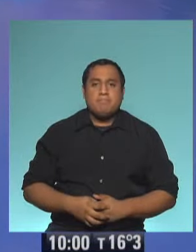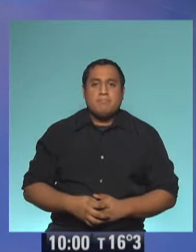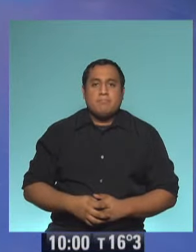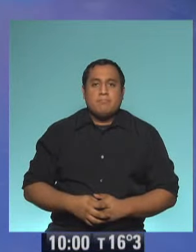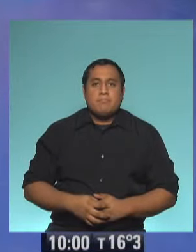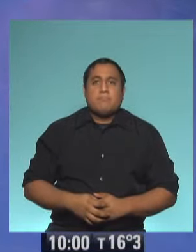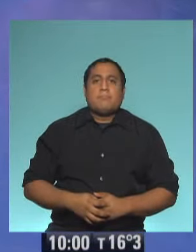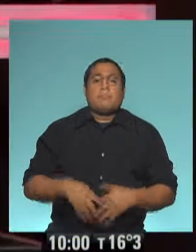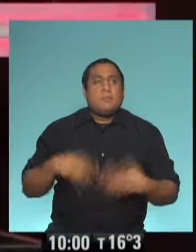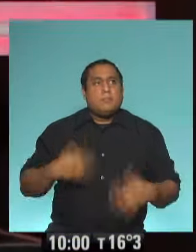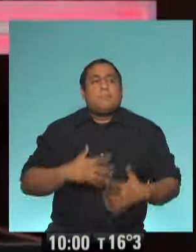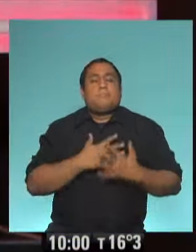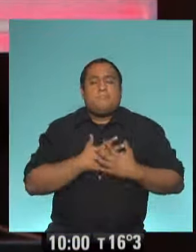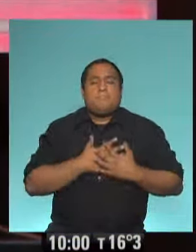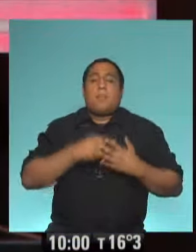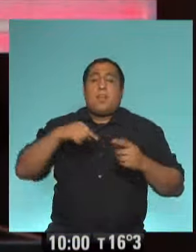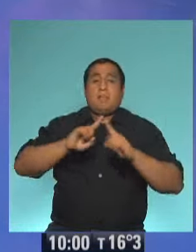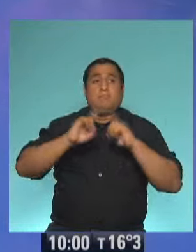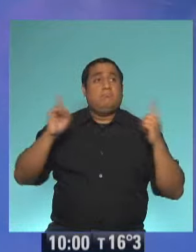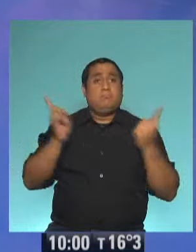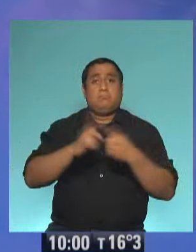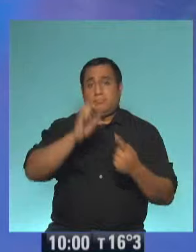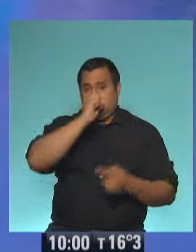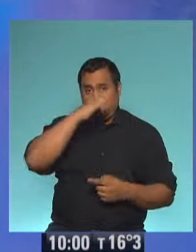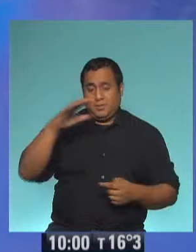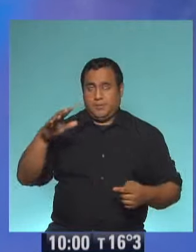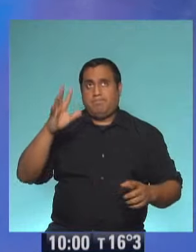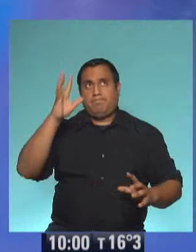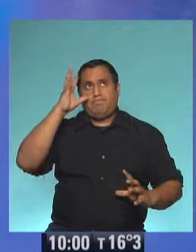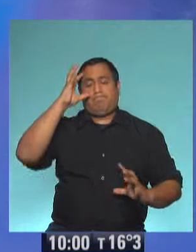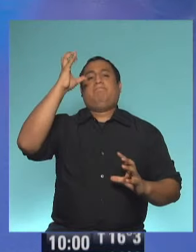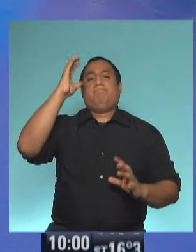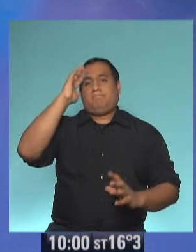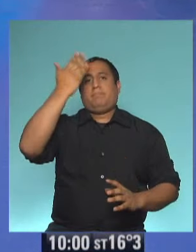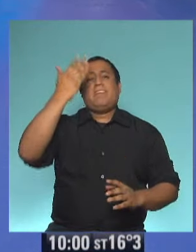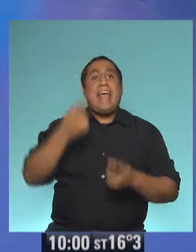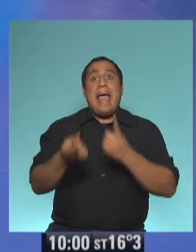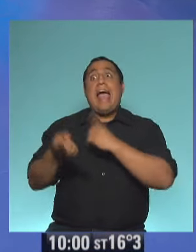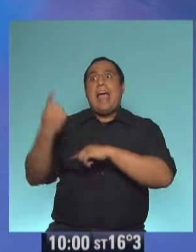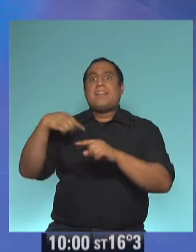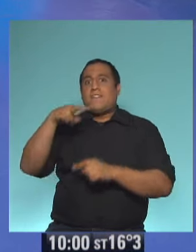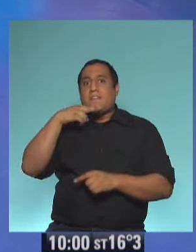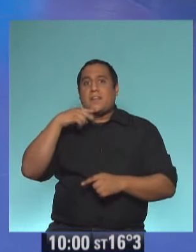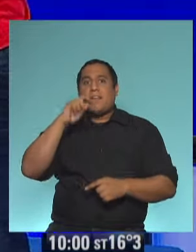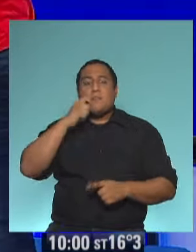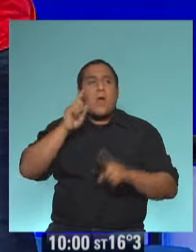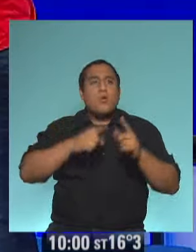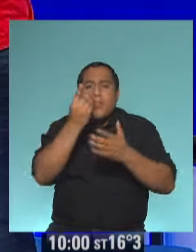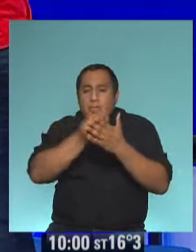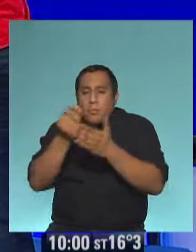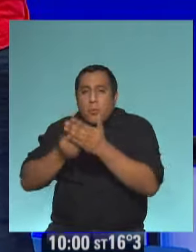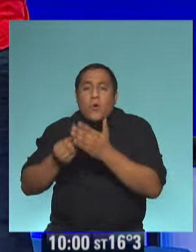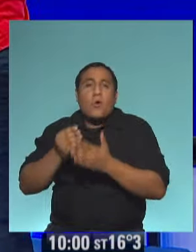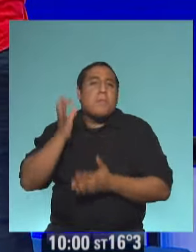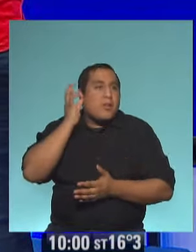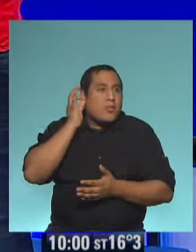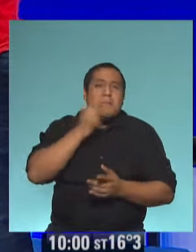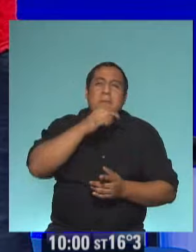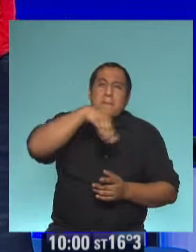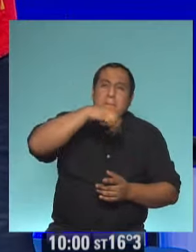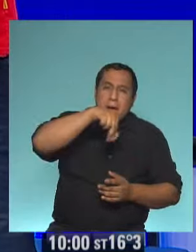le hacemos el humilde homenaje desde la salita desde acá, inicial. Desde la salita inicial. Y algo re lindo también pasó el viernes, que los chicos hacían dibujitos de Diego, por ejemplo, Manu de